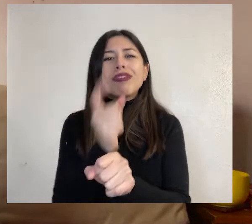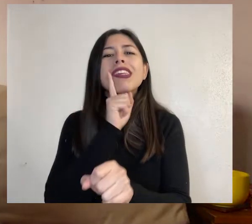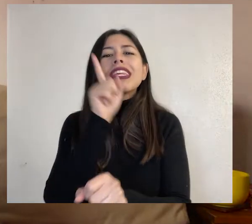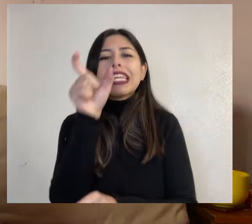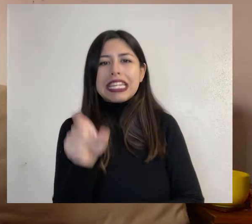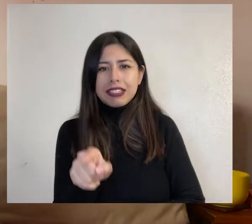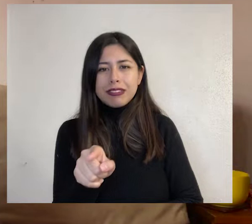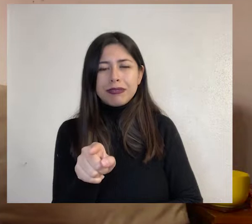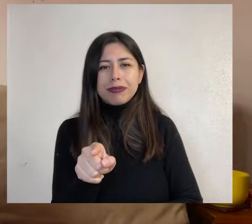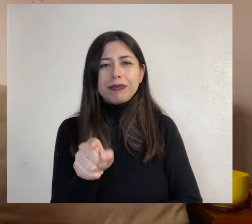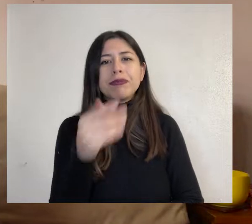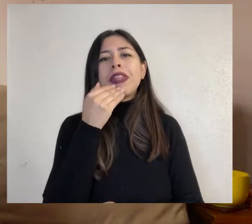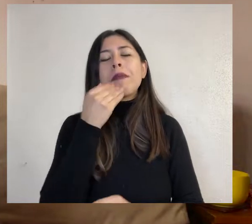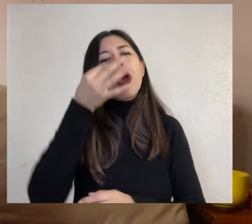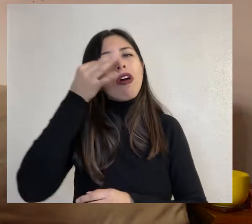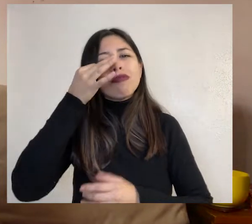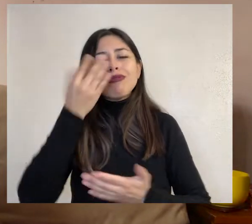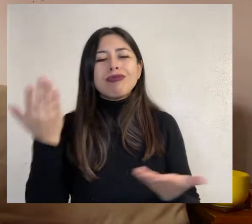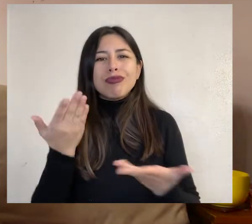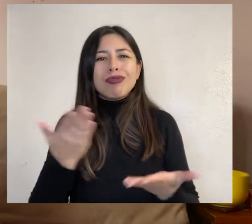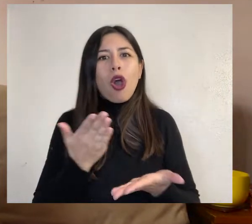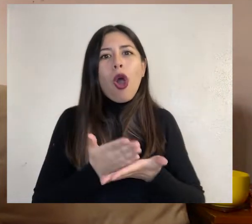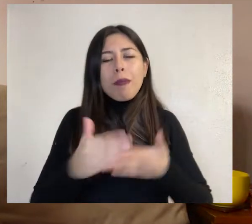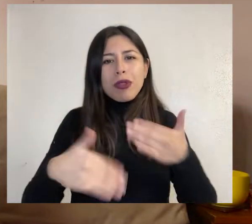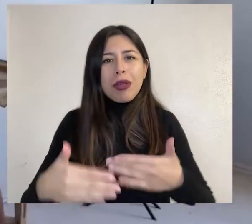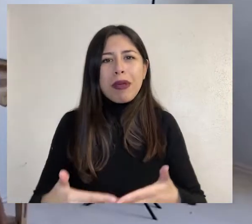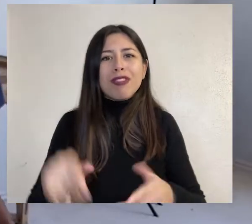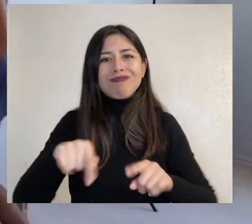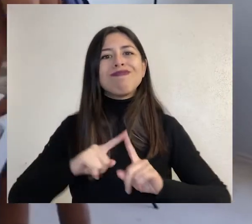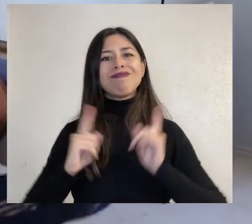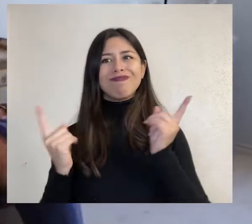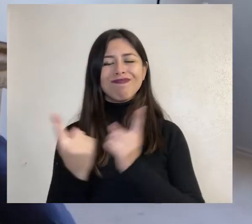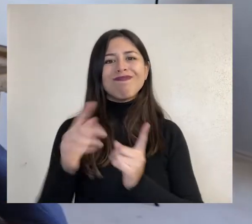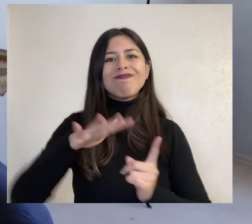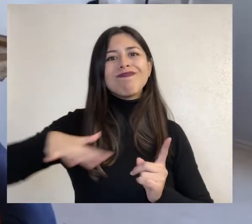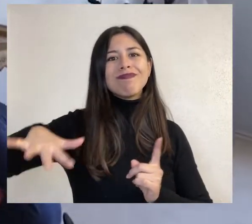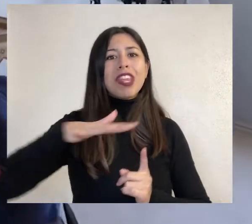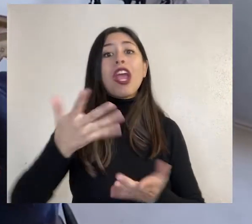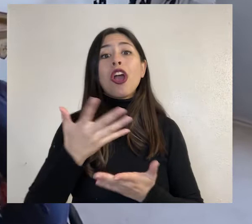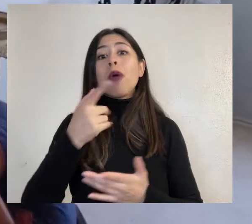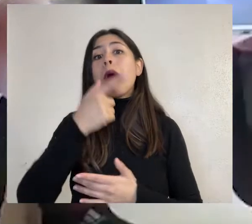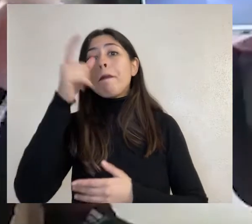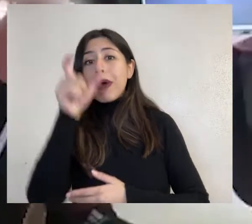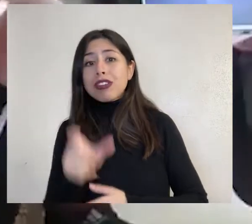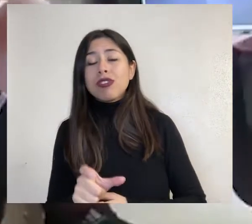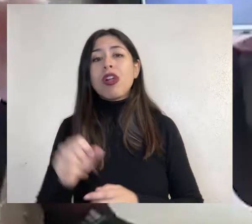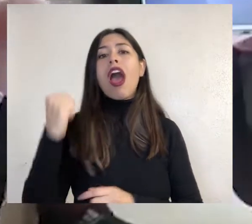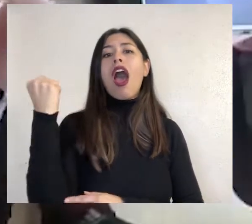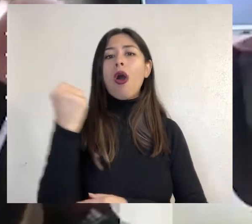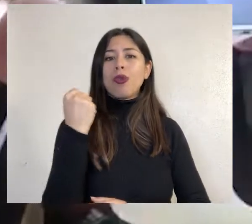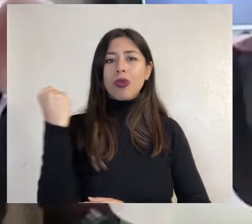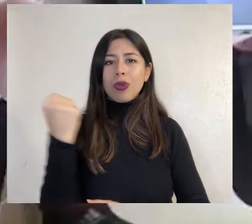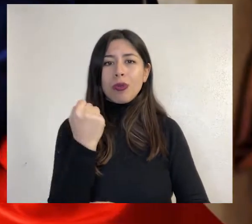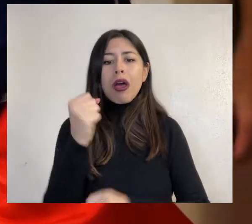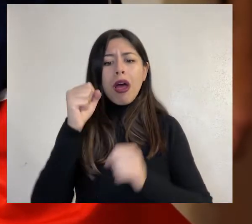También queremos hablarte de la importancia de observar tus comportamientos, sobre todo en estos tiempos de pandemia, y de cómo puedes ser una persona autónoma